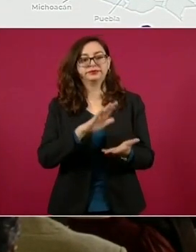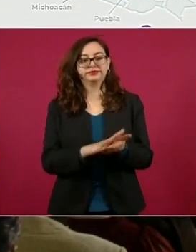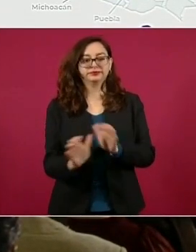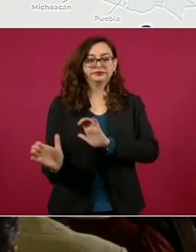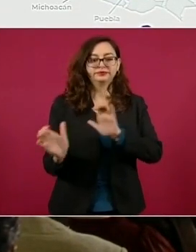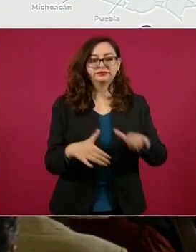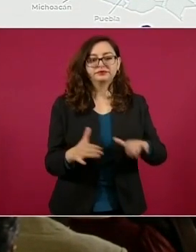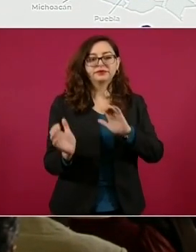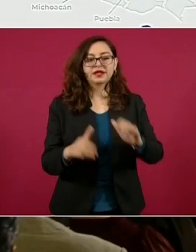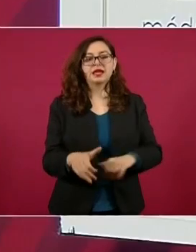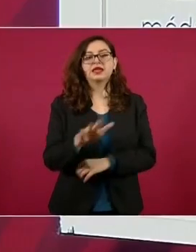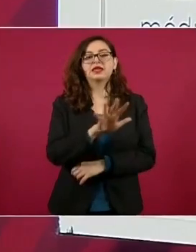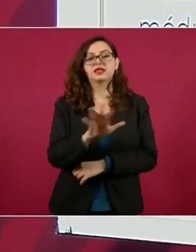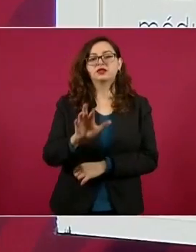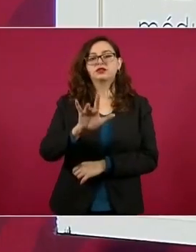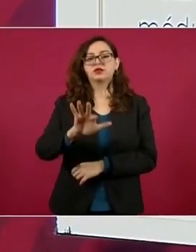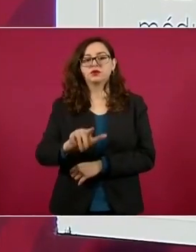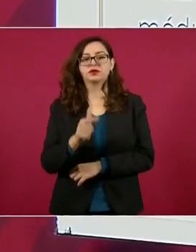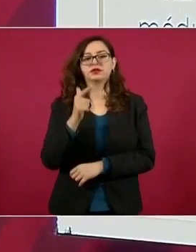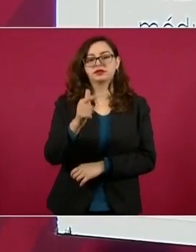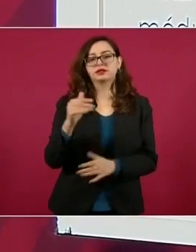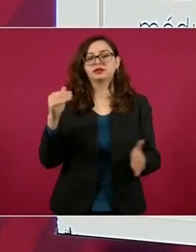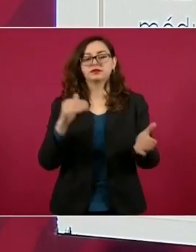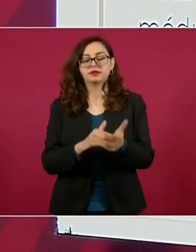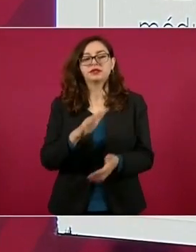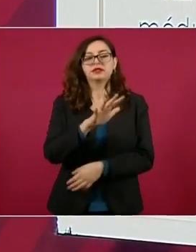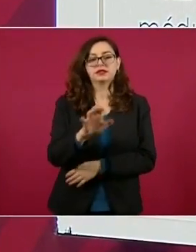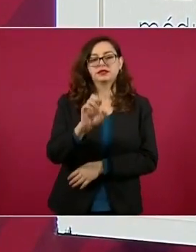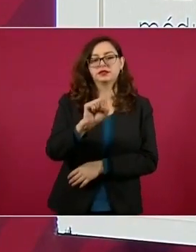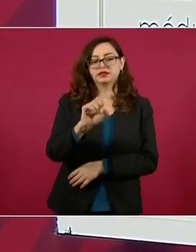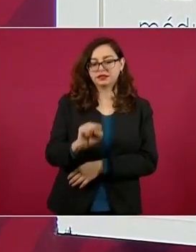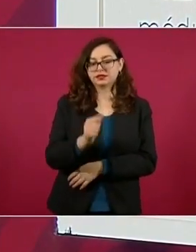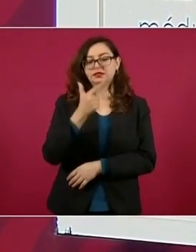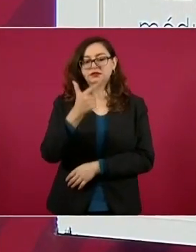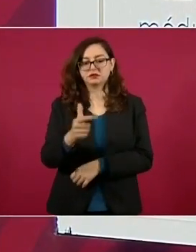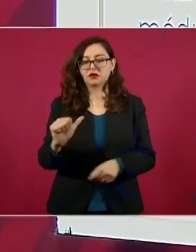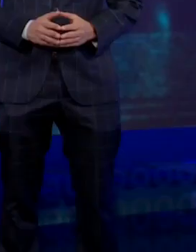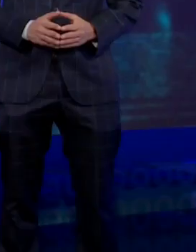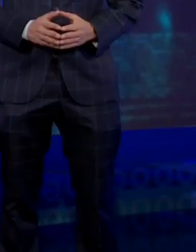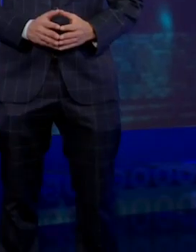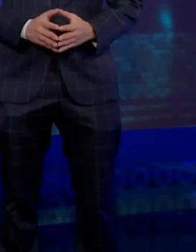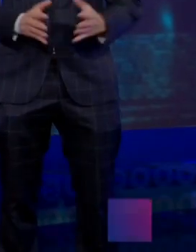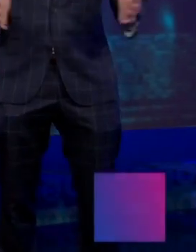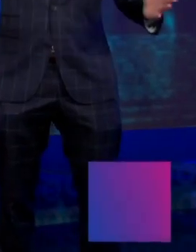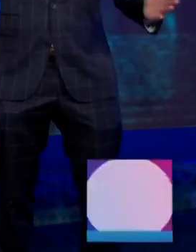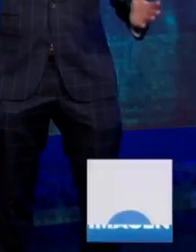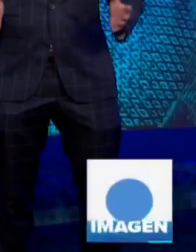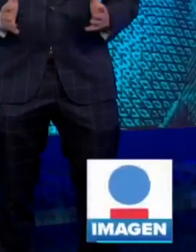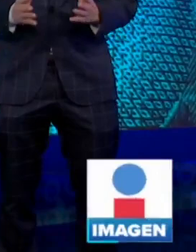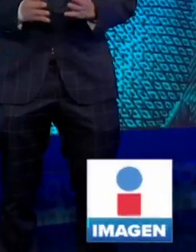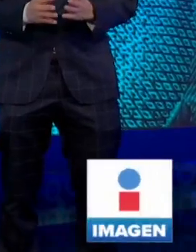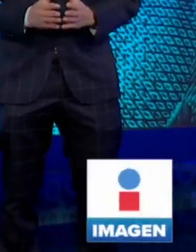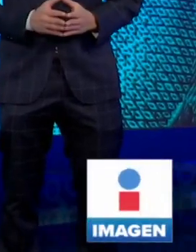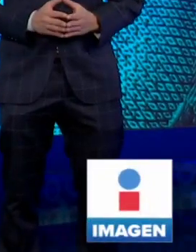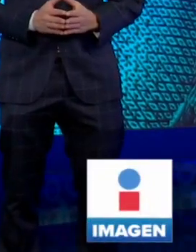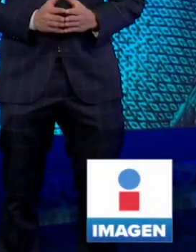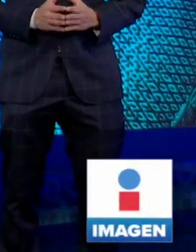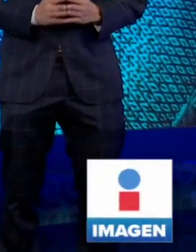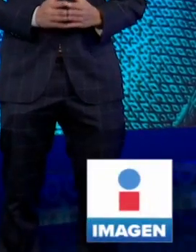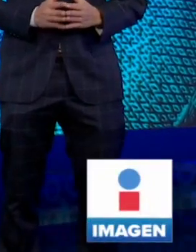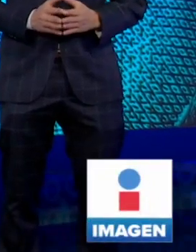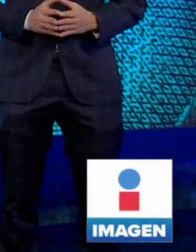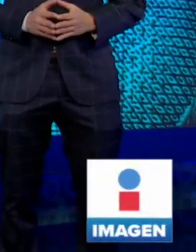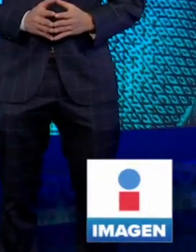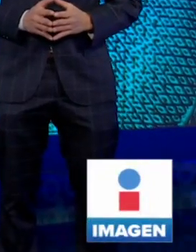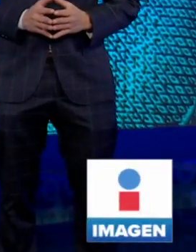557.697 vehículos regularizados hasta el día de ayer de acuerdo con la funcionalidad se captaron recursos